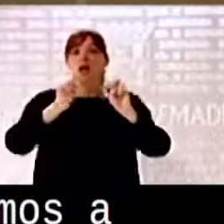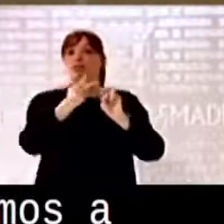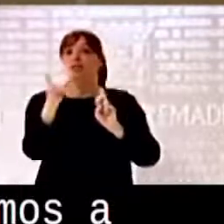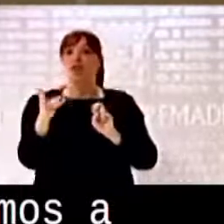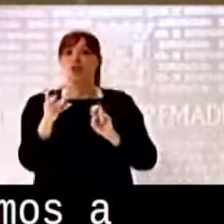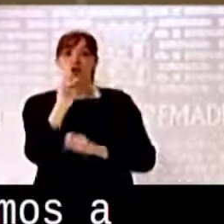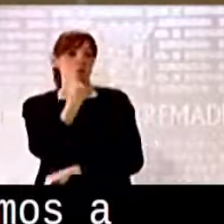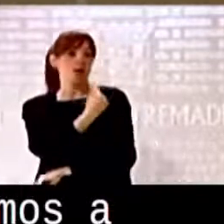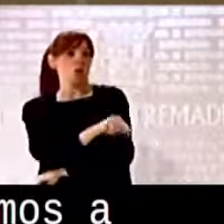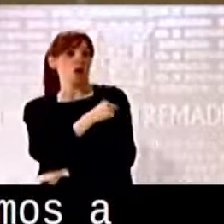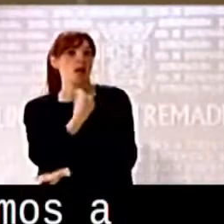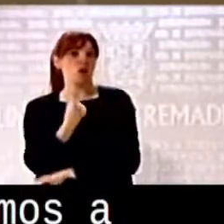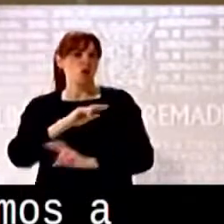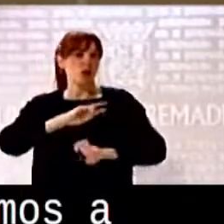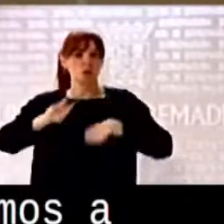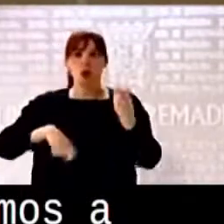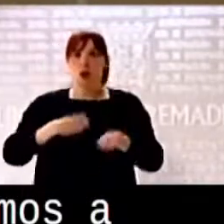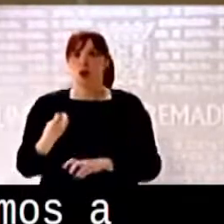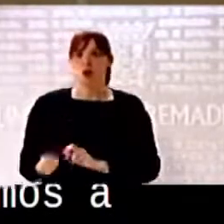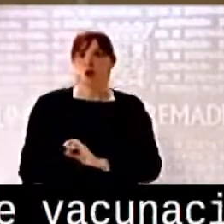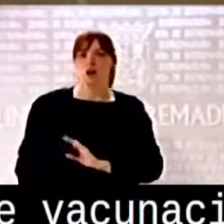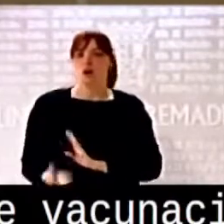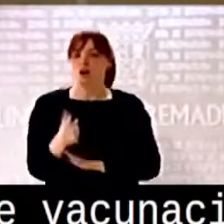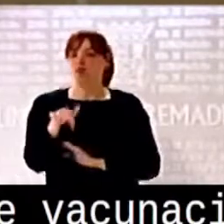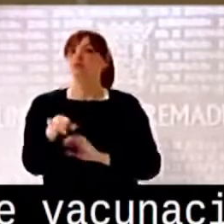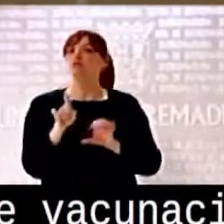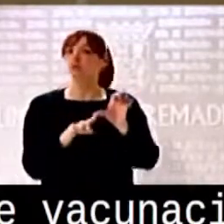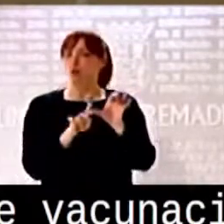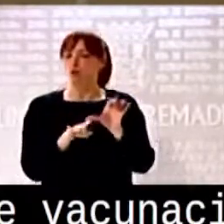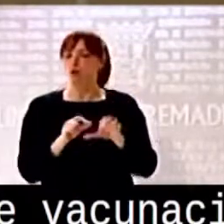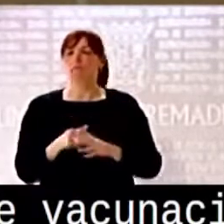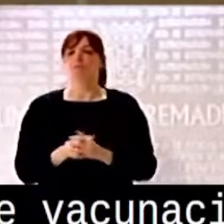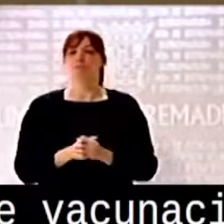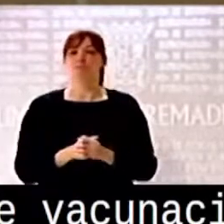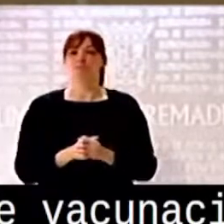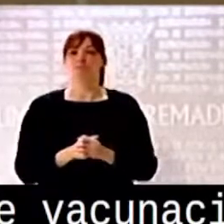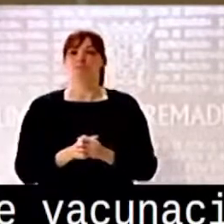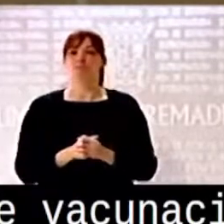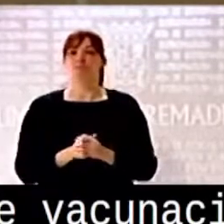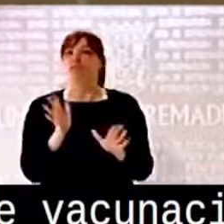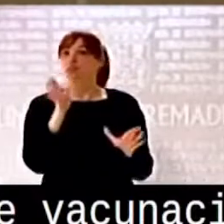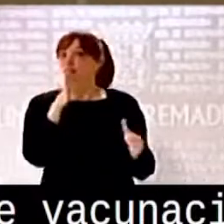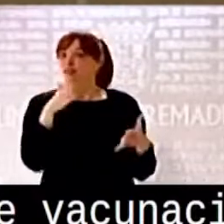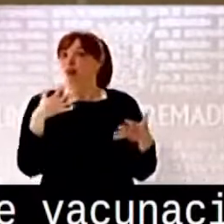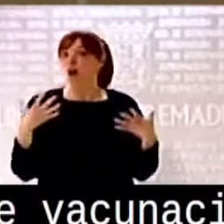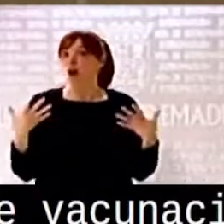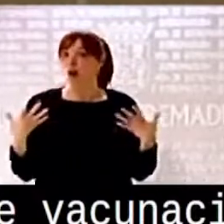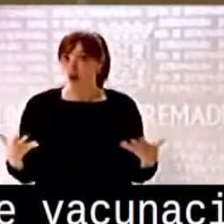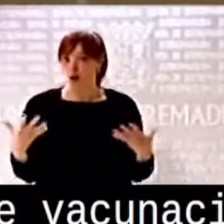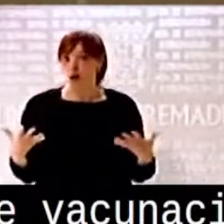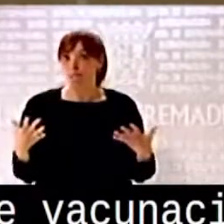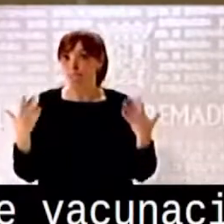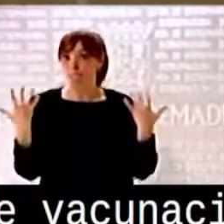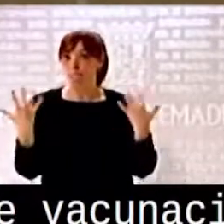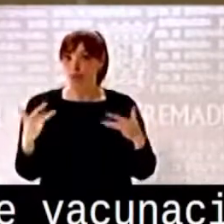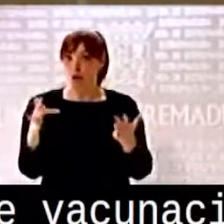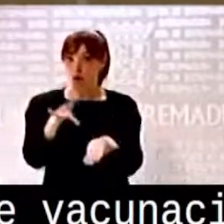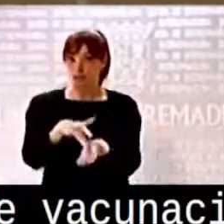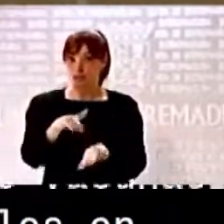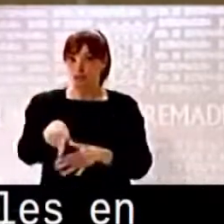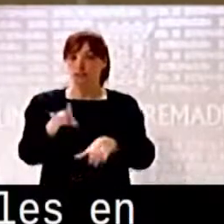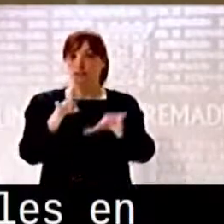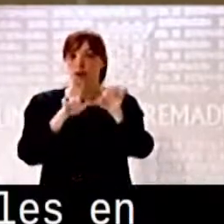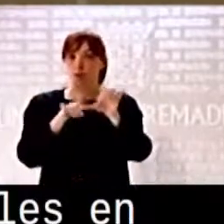actualizados de vacunación en Extremadura. A día de hoy, miércoles,